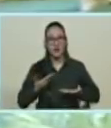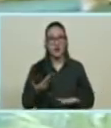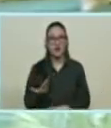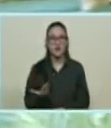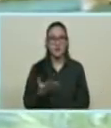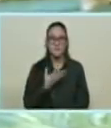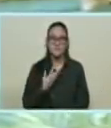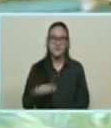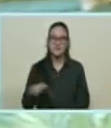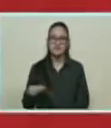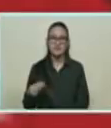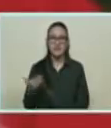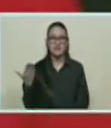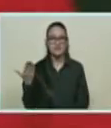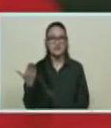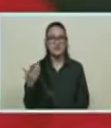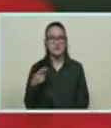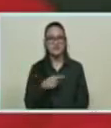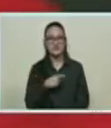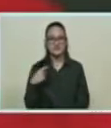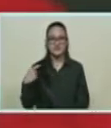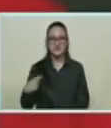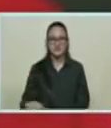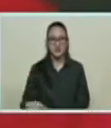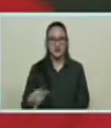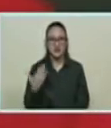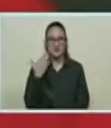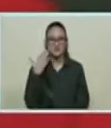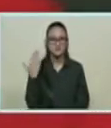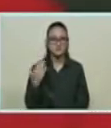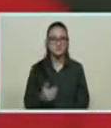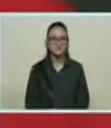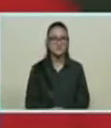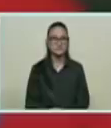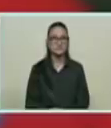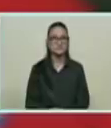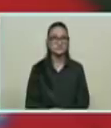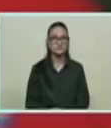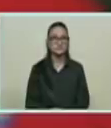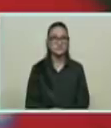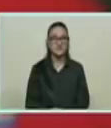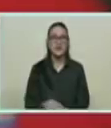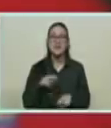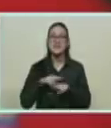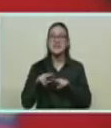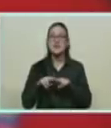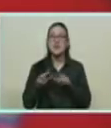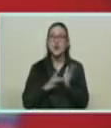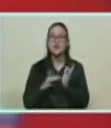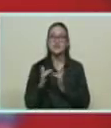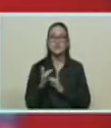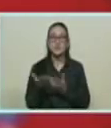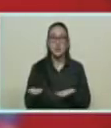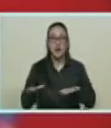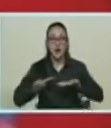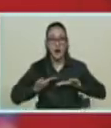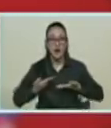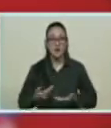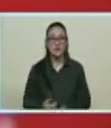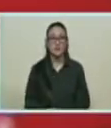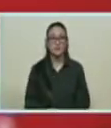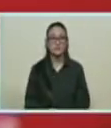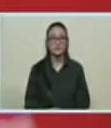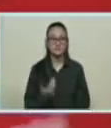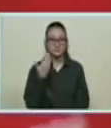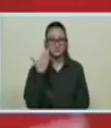Regalo del presidente Xi Jinping, estoy recibiendo. Regalo del niño Jesús chino.